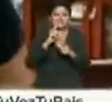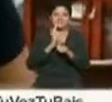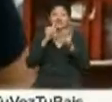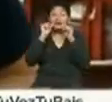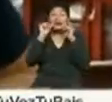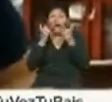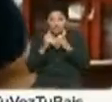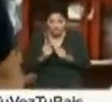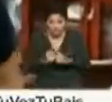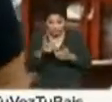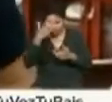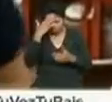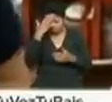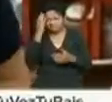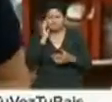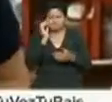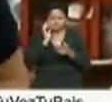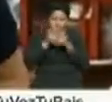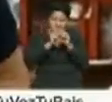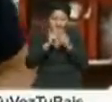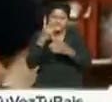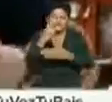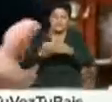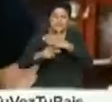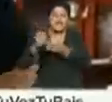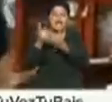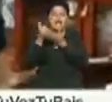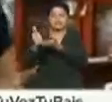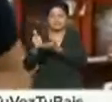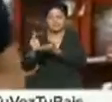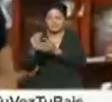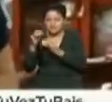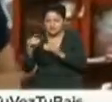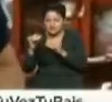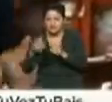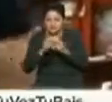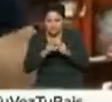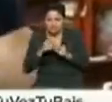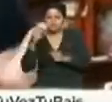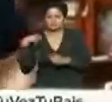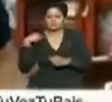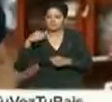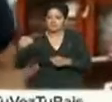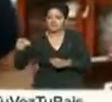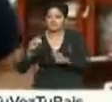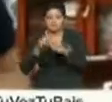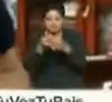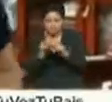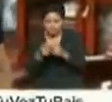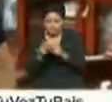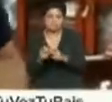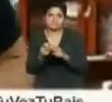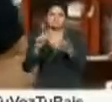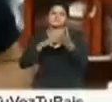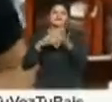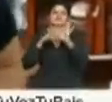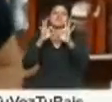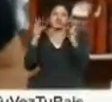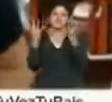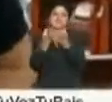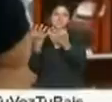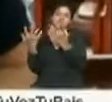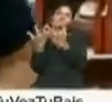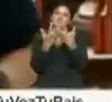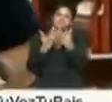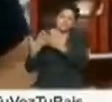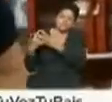el hijo que está, la hija que está aprendiendo a tejer, la nieta que está aprendiendo a tejer, es decir, familias enteras integrándose. Eso